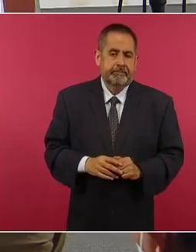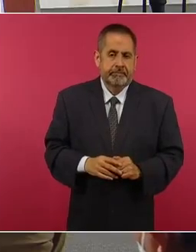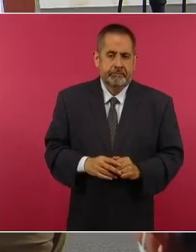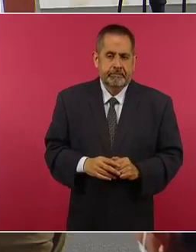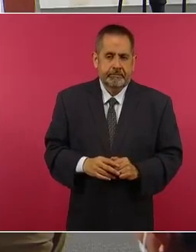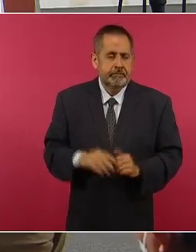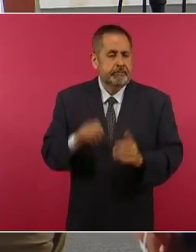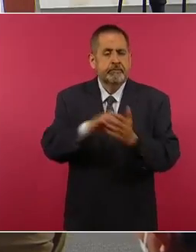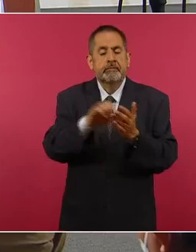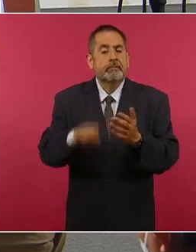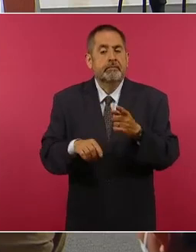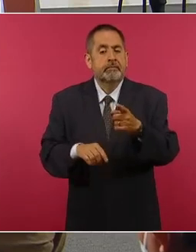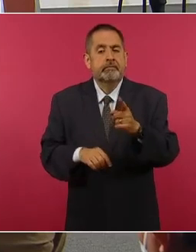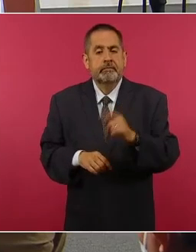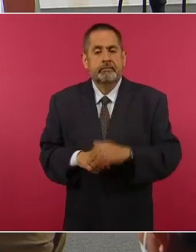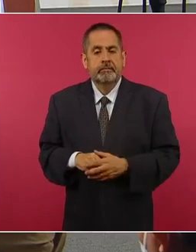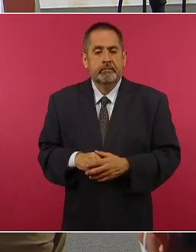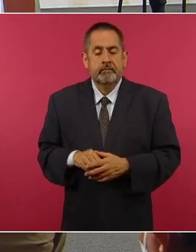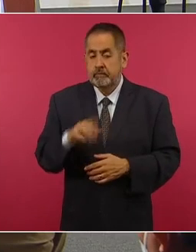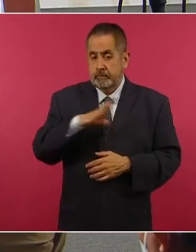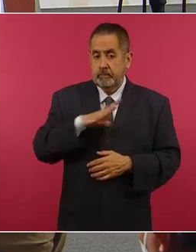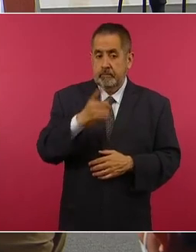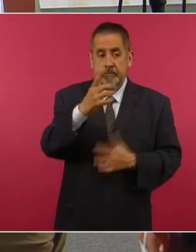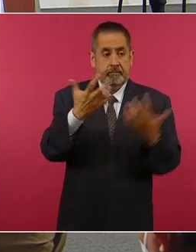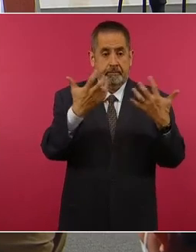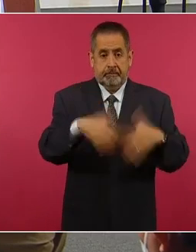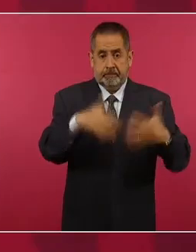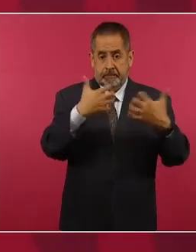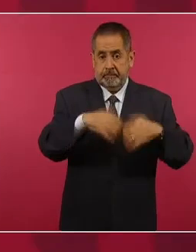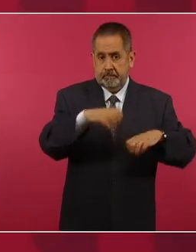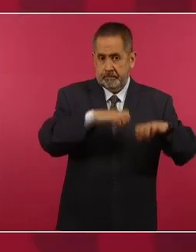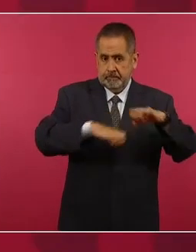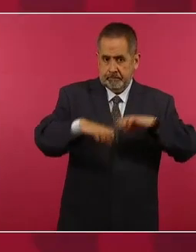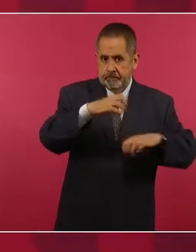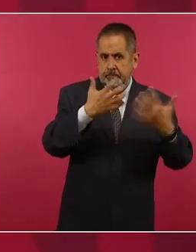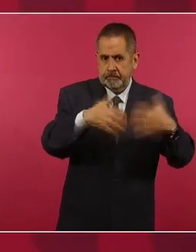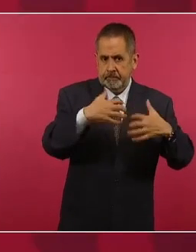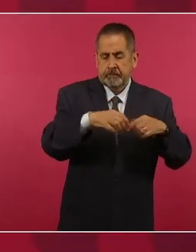Por ejemplo, una empresa que